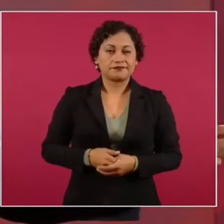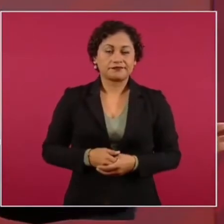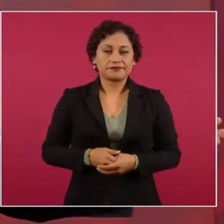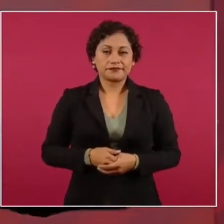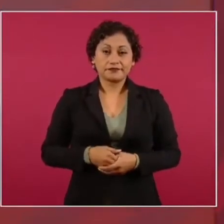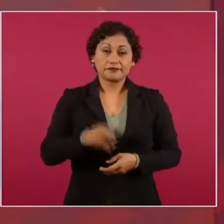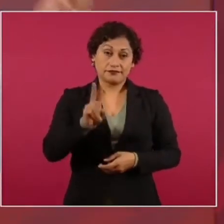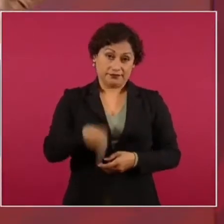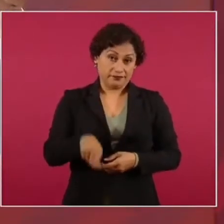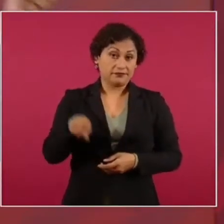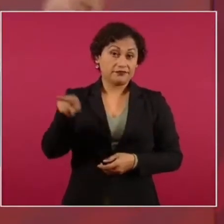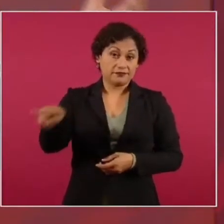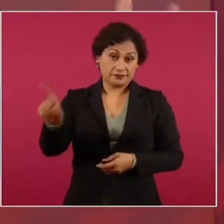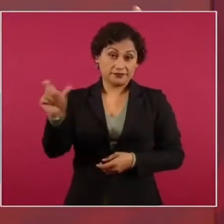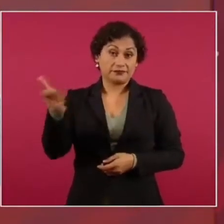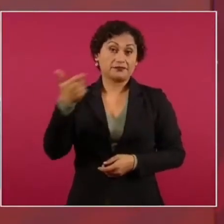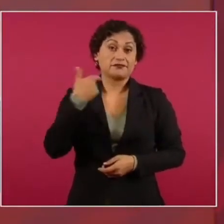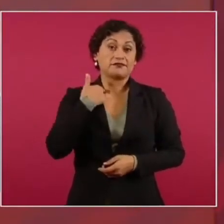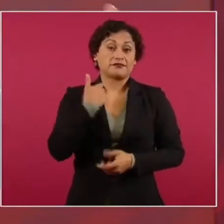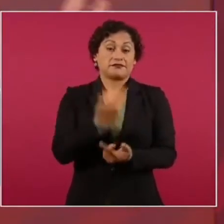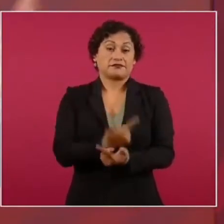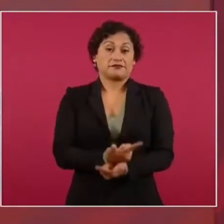siendo un liberal